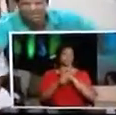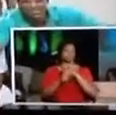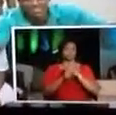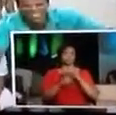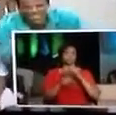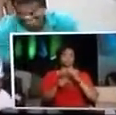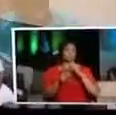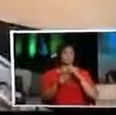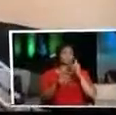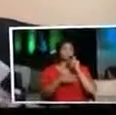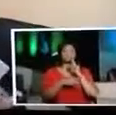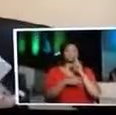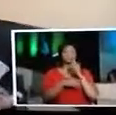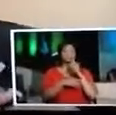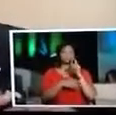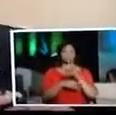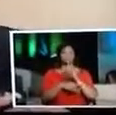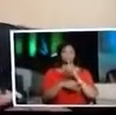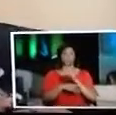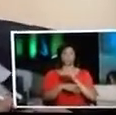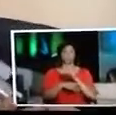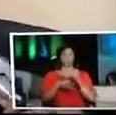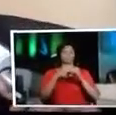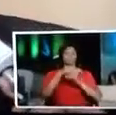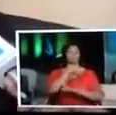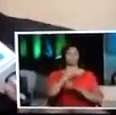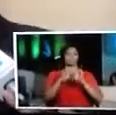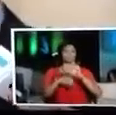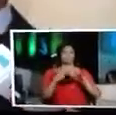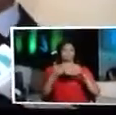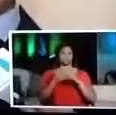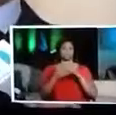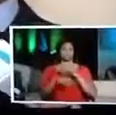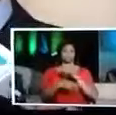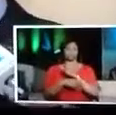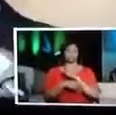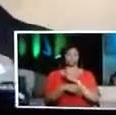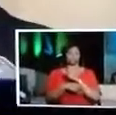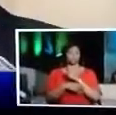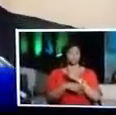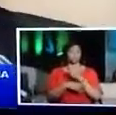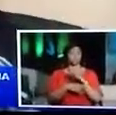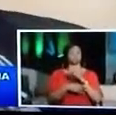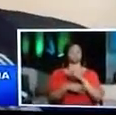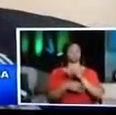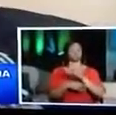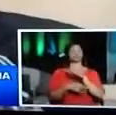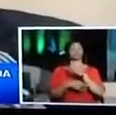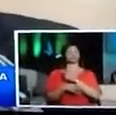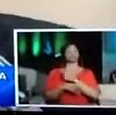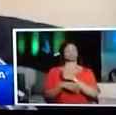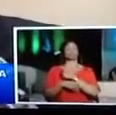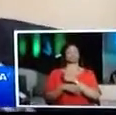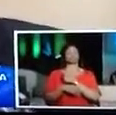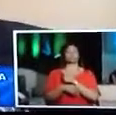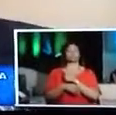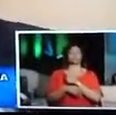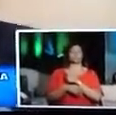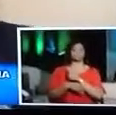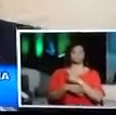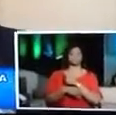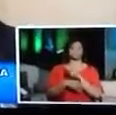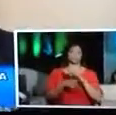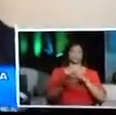trabajadoras sexuales. Deben ser penalizadas todas las actitudes, los comportamientos que